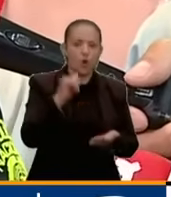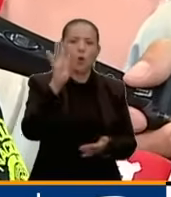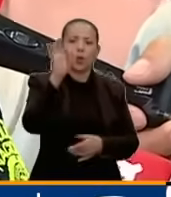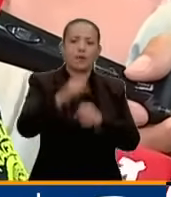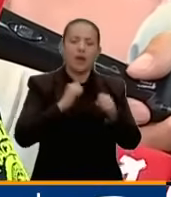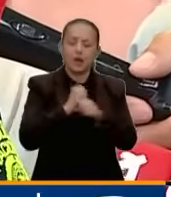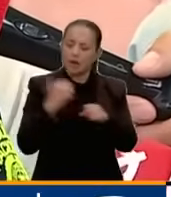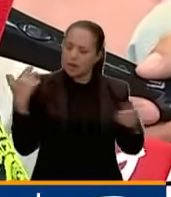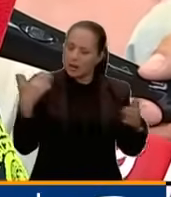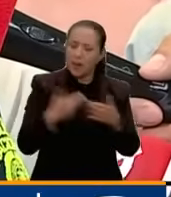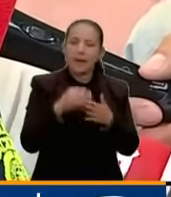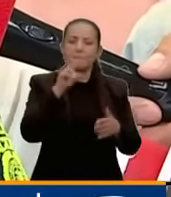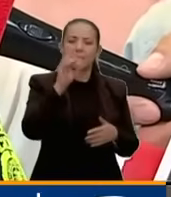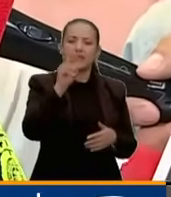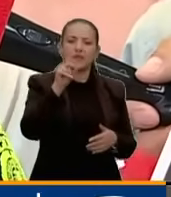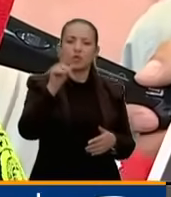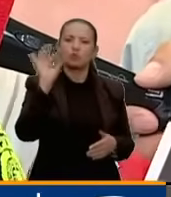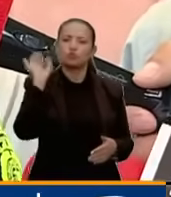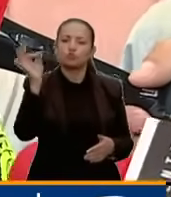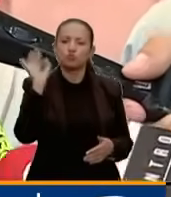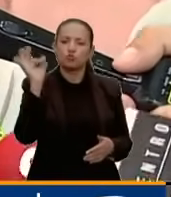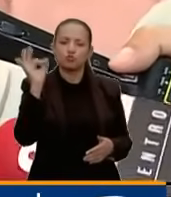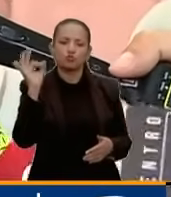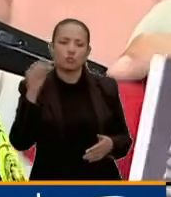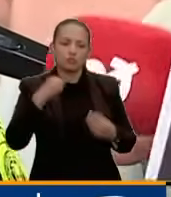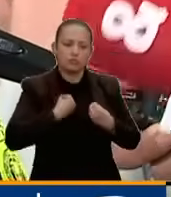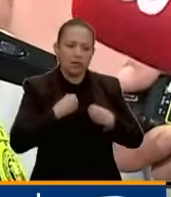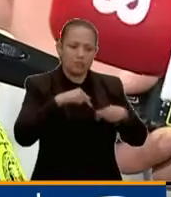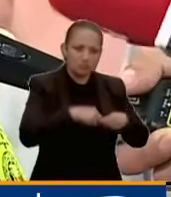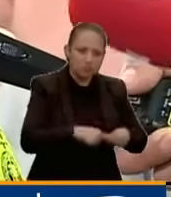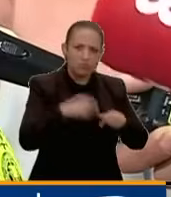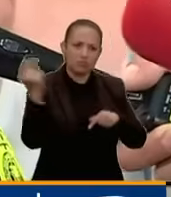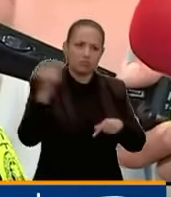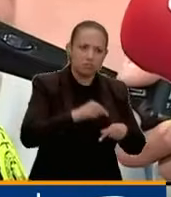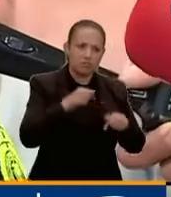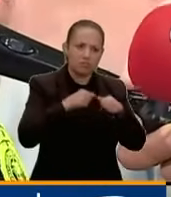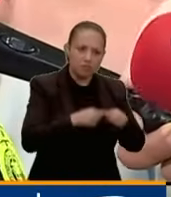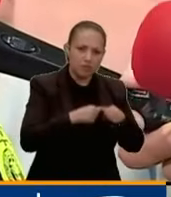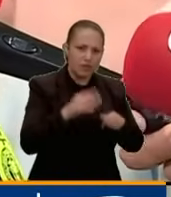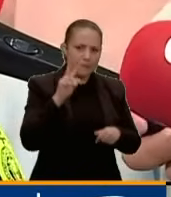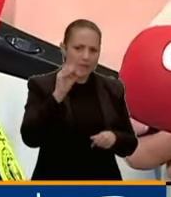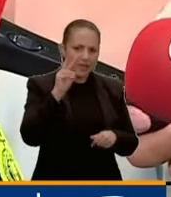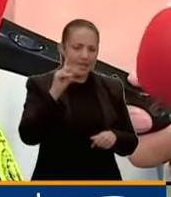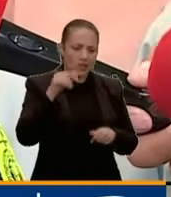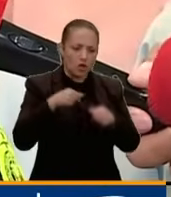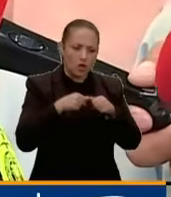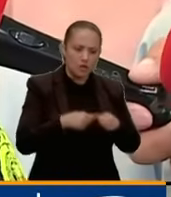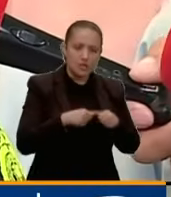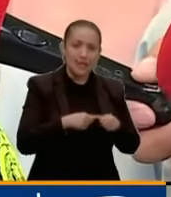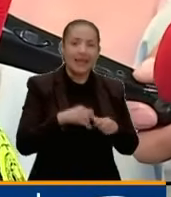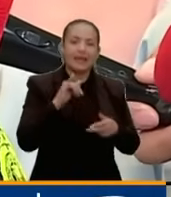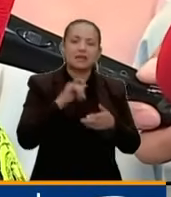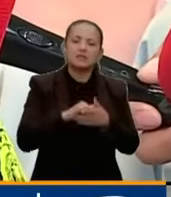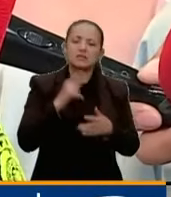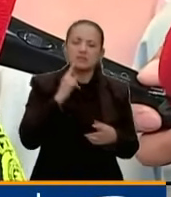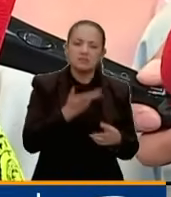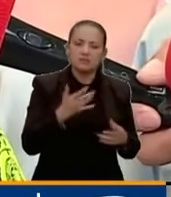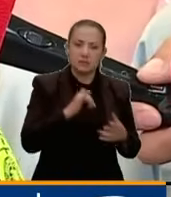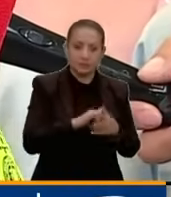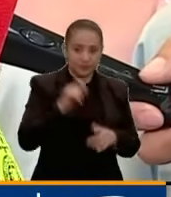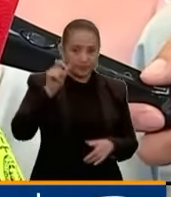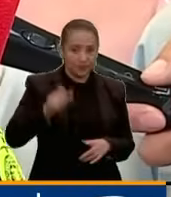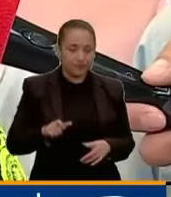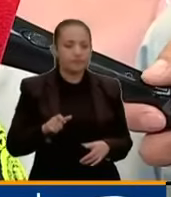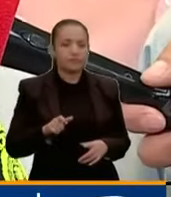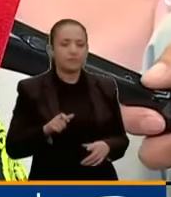venía residiendo de manera permanente en el país. Dentro de eso, el costo que estas personas o esta persona